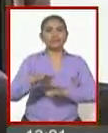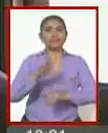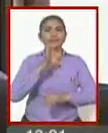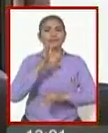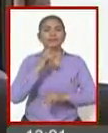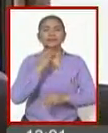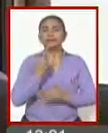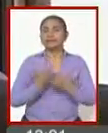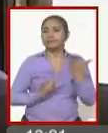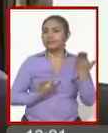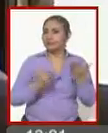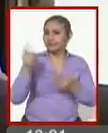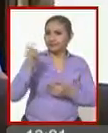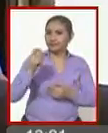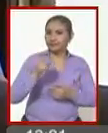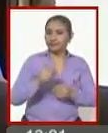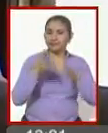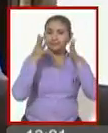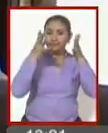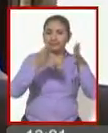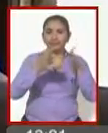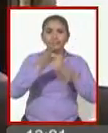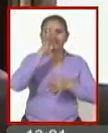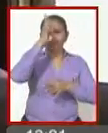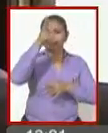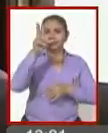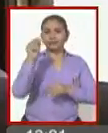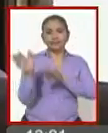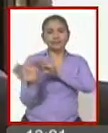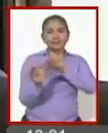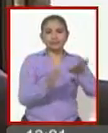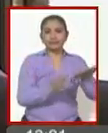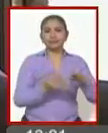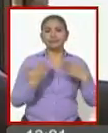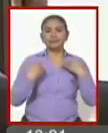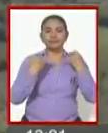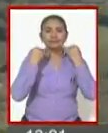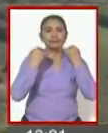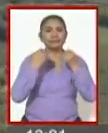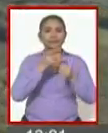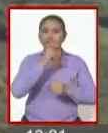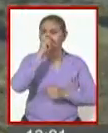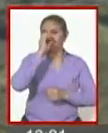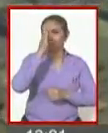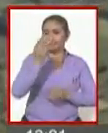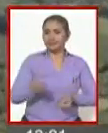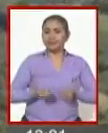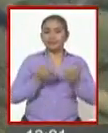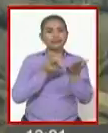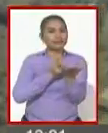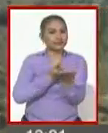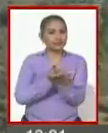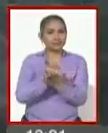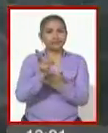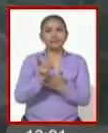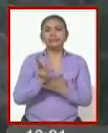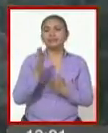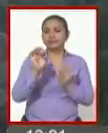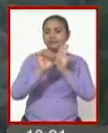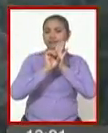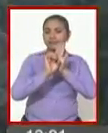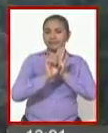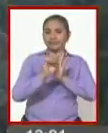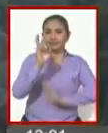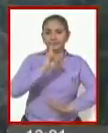lugar primero yo creo que es necesario dejar las especulaciones de un lado contar con información seria y ofrecer las certezas que ofrecieron por